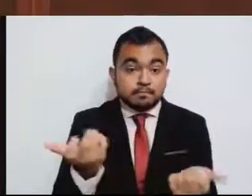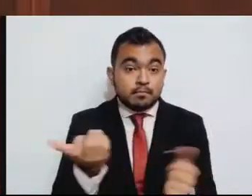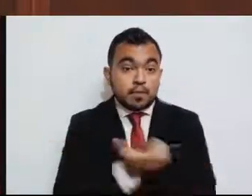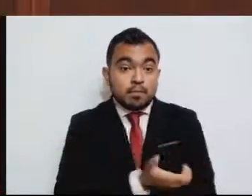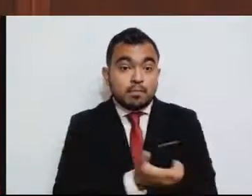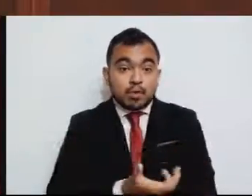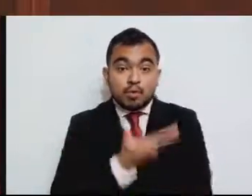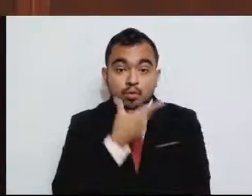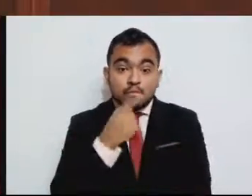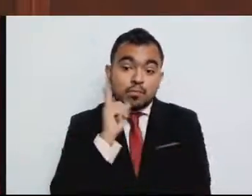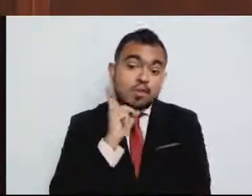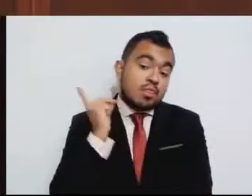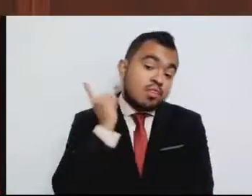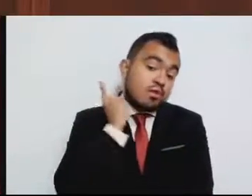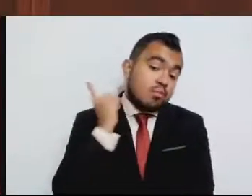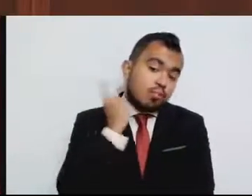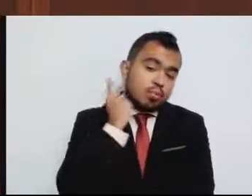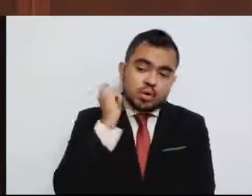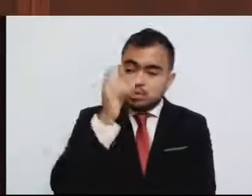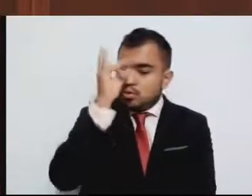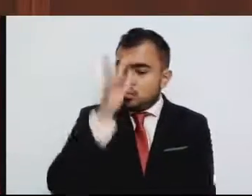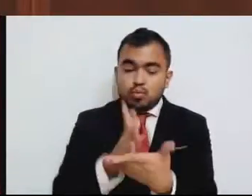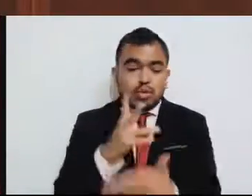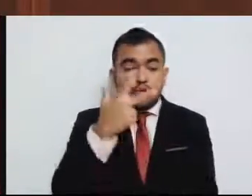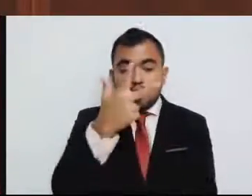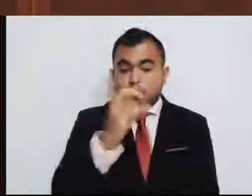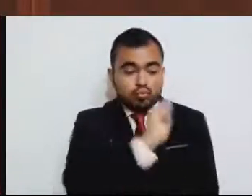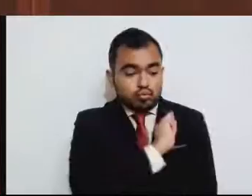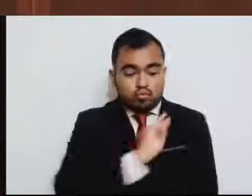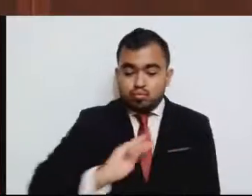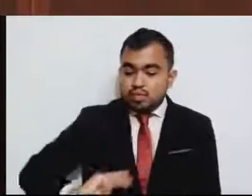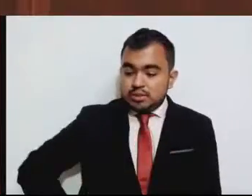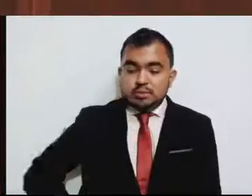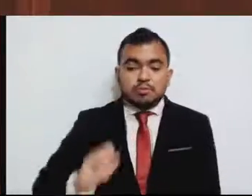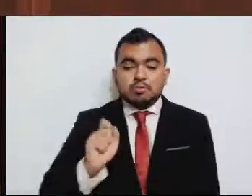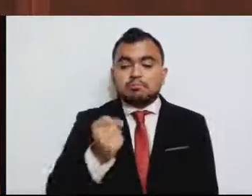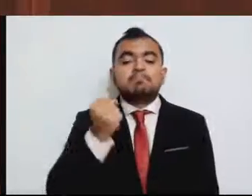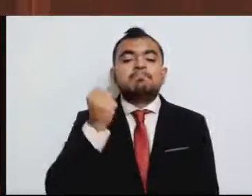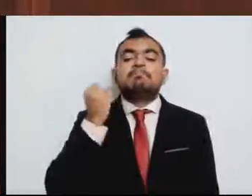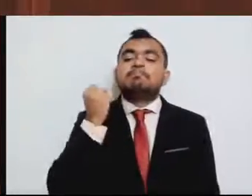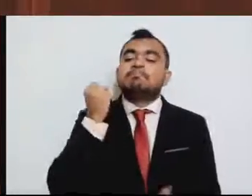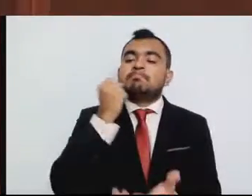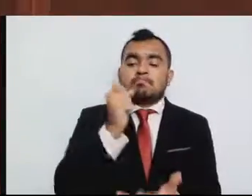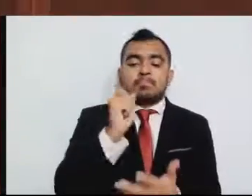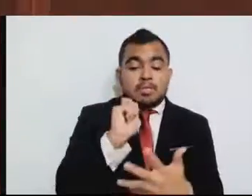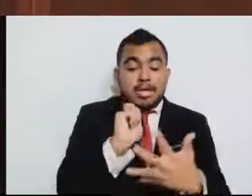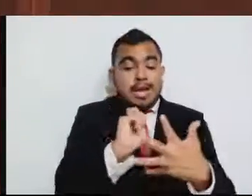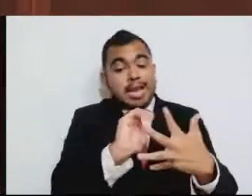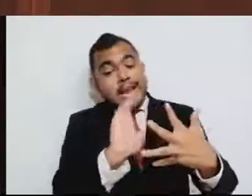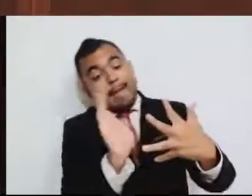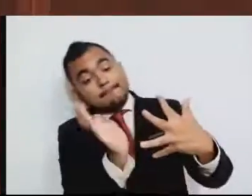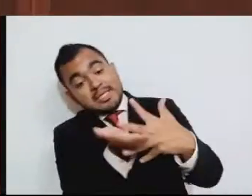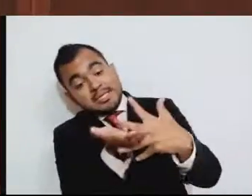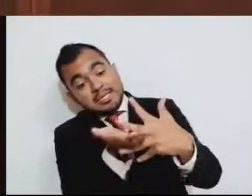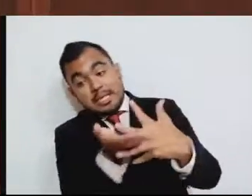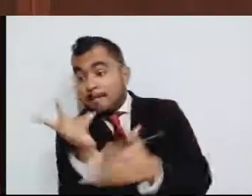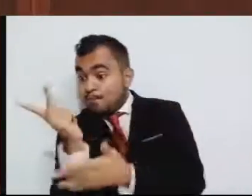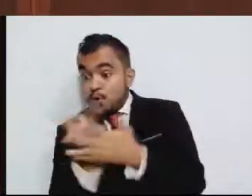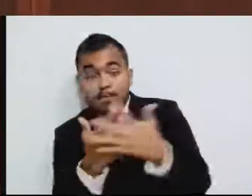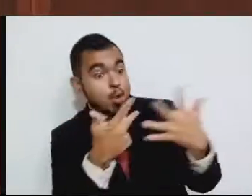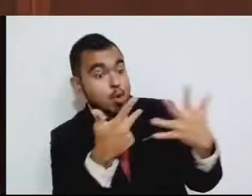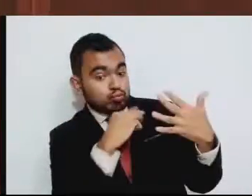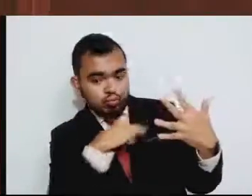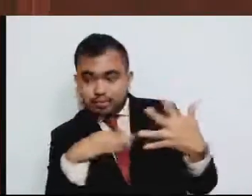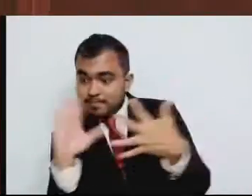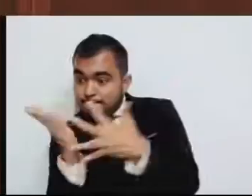diputados tan sólo en 8 municipios se ha destinado prácticamente la mitad del programa es una